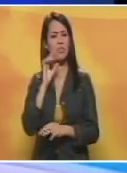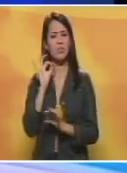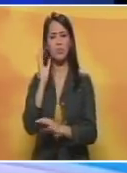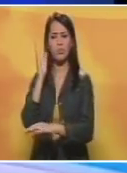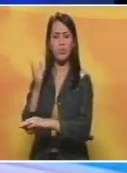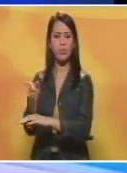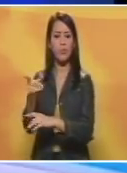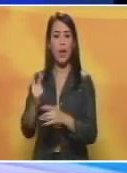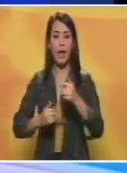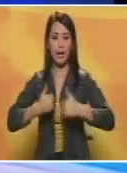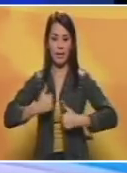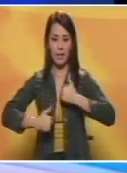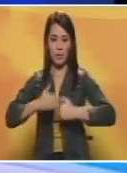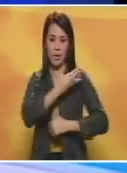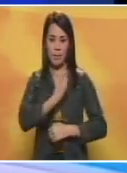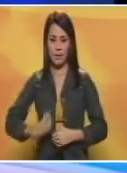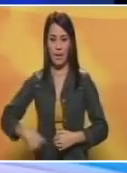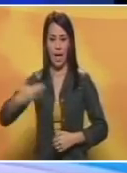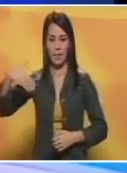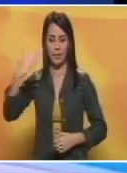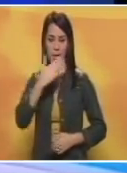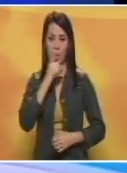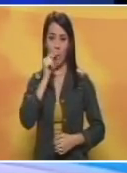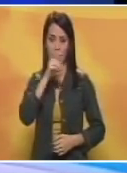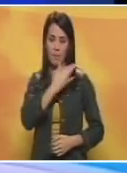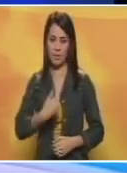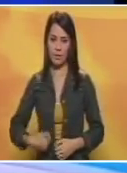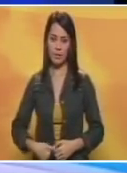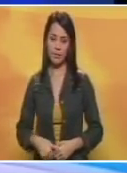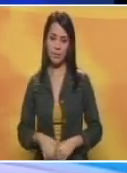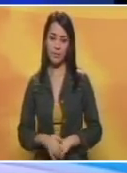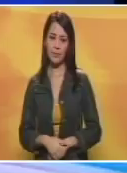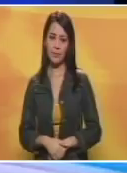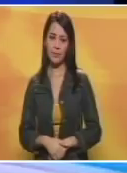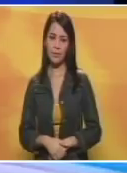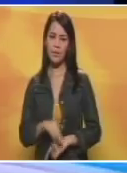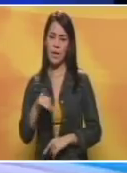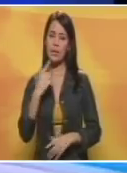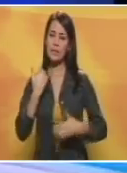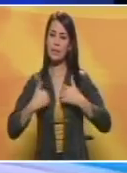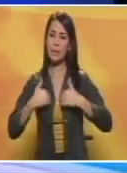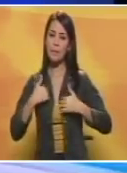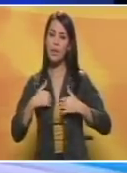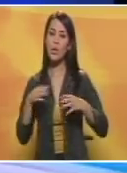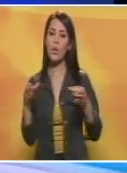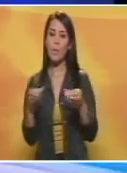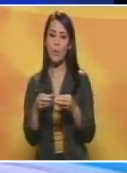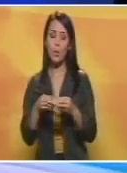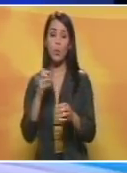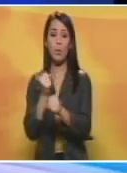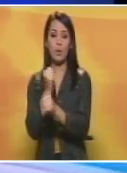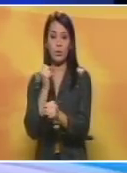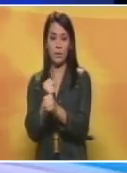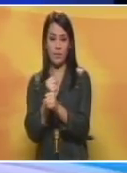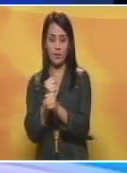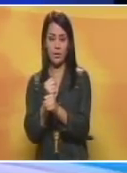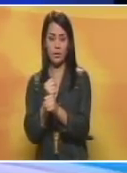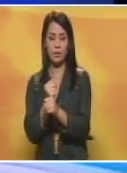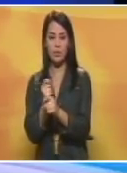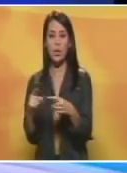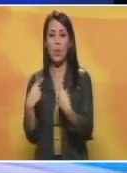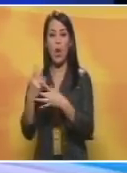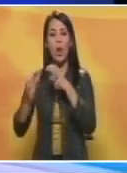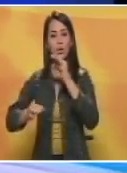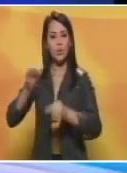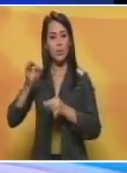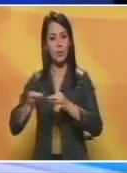contra la candidatura presidencial del ex mandatario luiz inácio lula da silva oficializada este miércoles por el partido de los trabajadores ante el tribunal